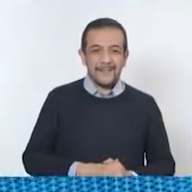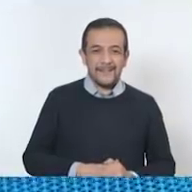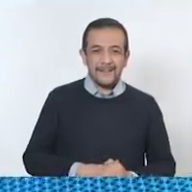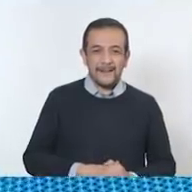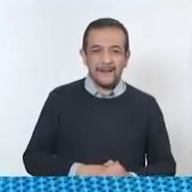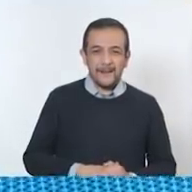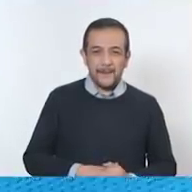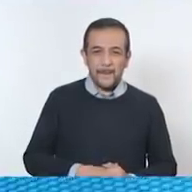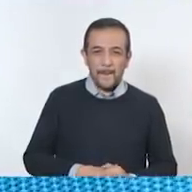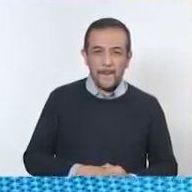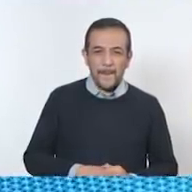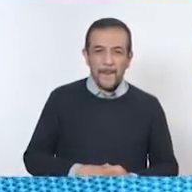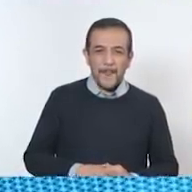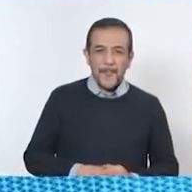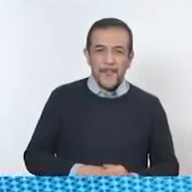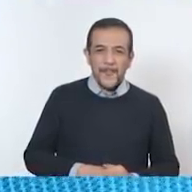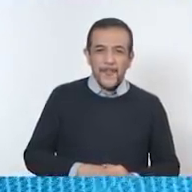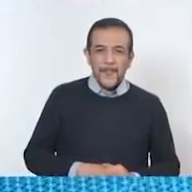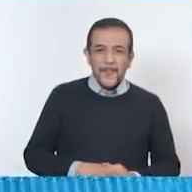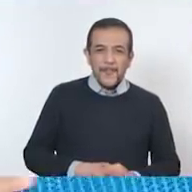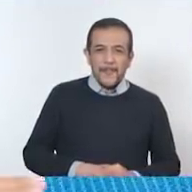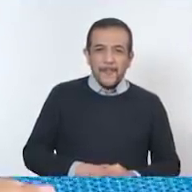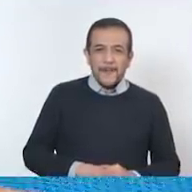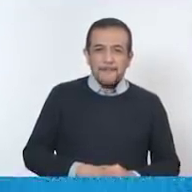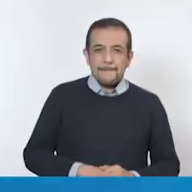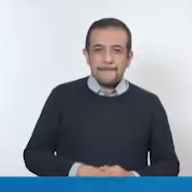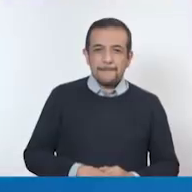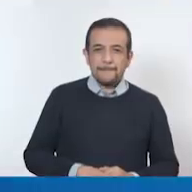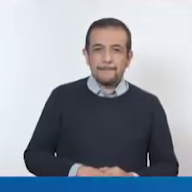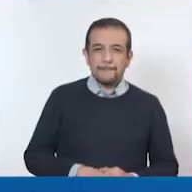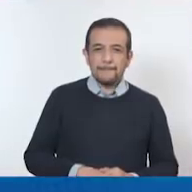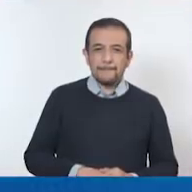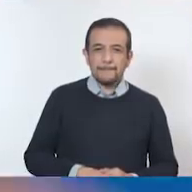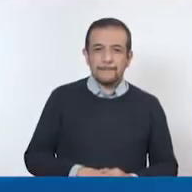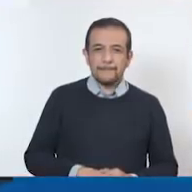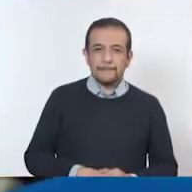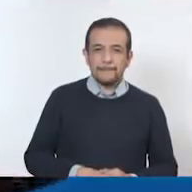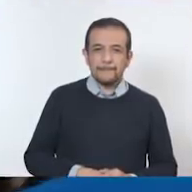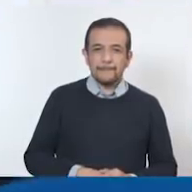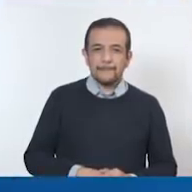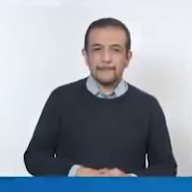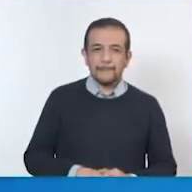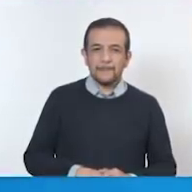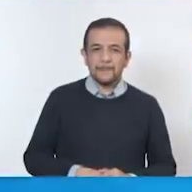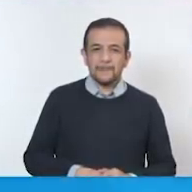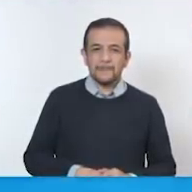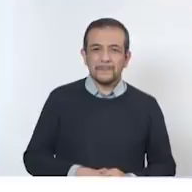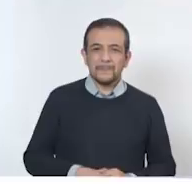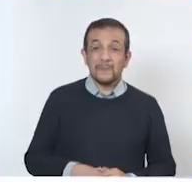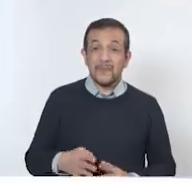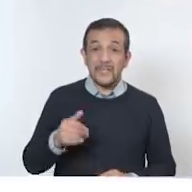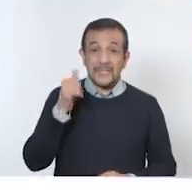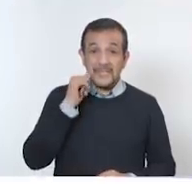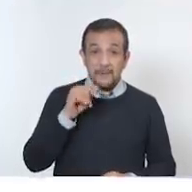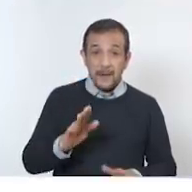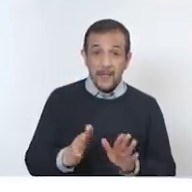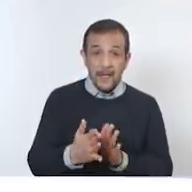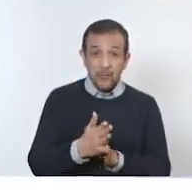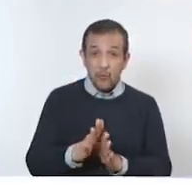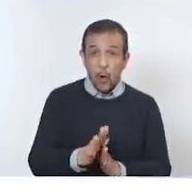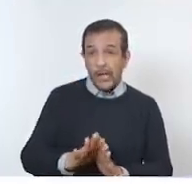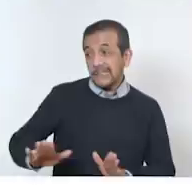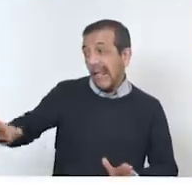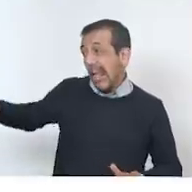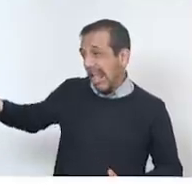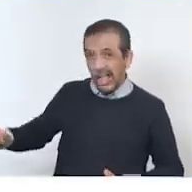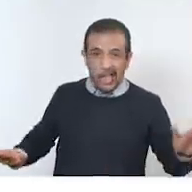Elevamos derecha, izquierda. Derecha, izquierda, muy bien. Bien estirado al frente, que sea al frente, no